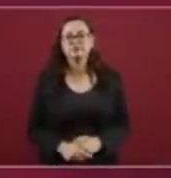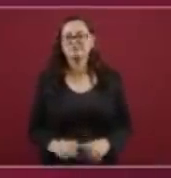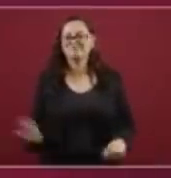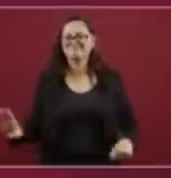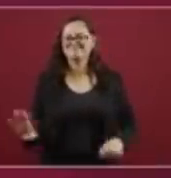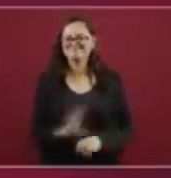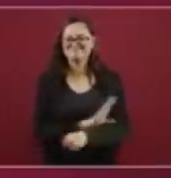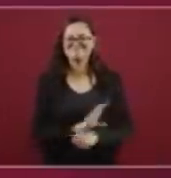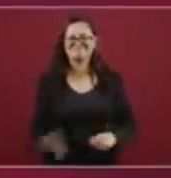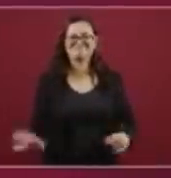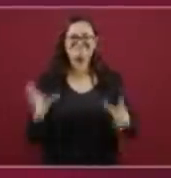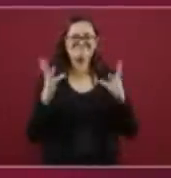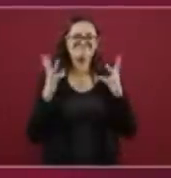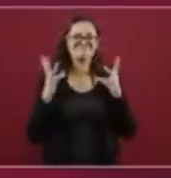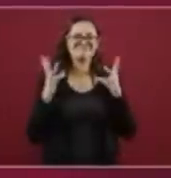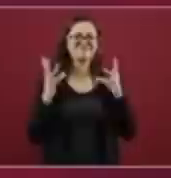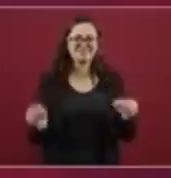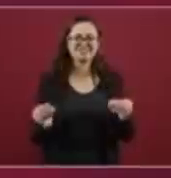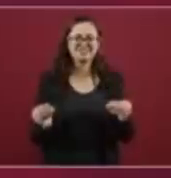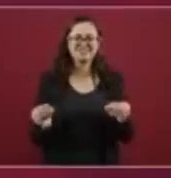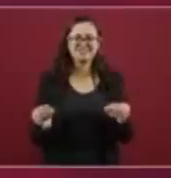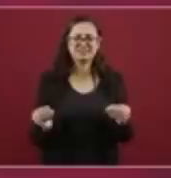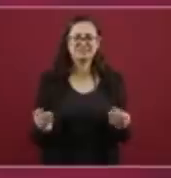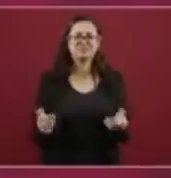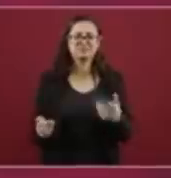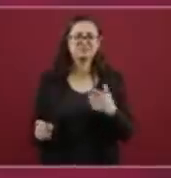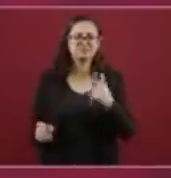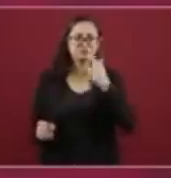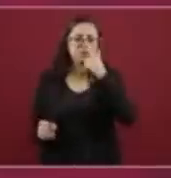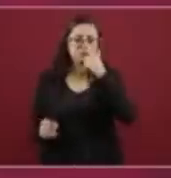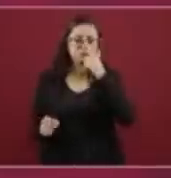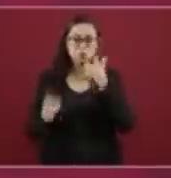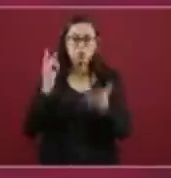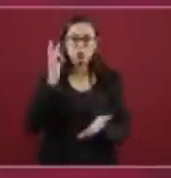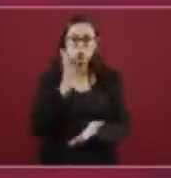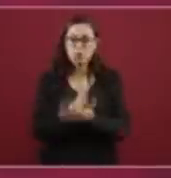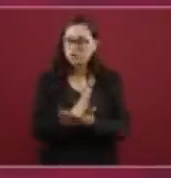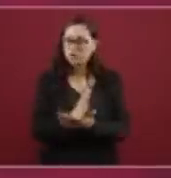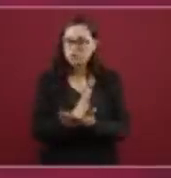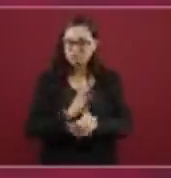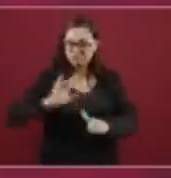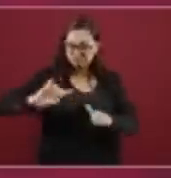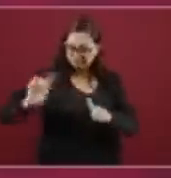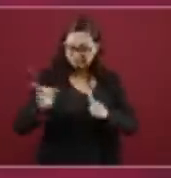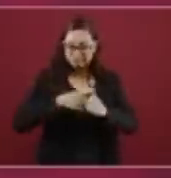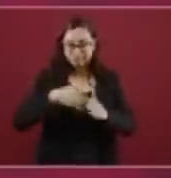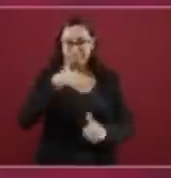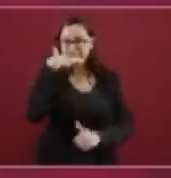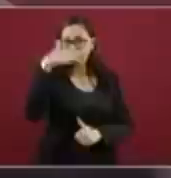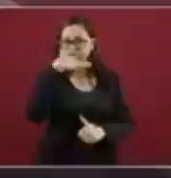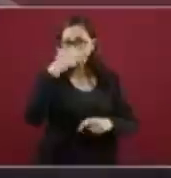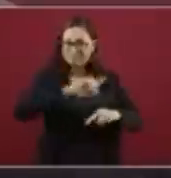beneficios. No hace falta más que eso, acabar con la corrupción y se logra